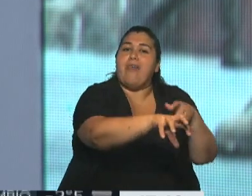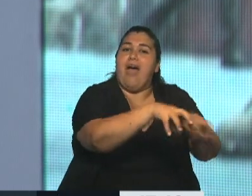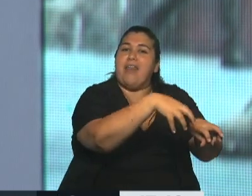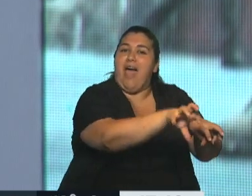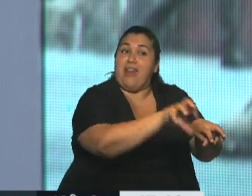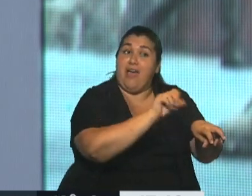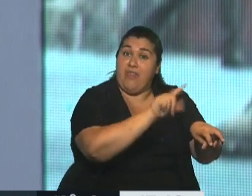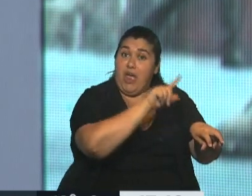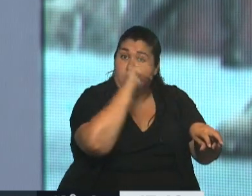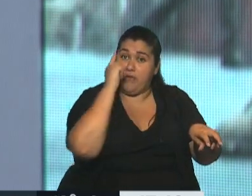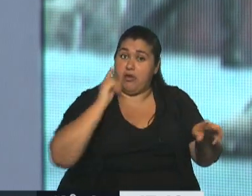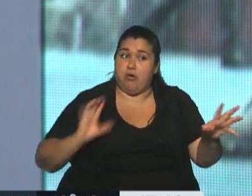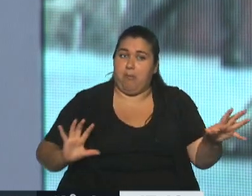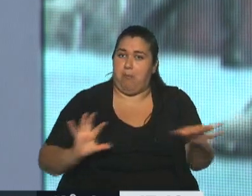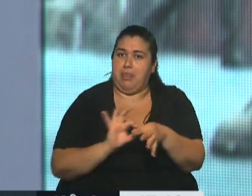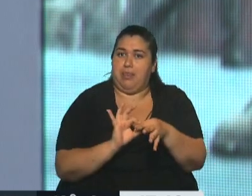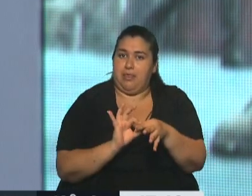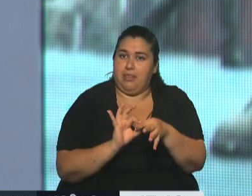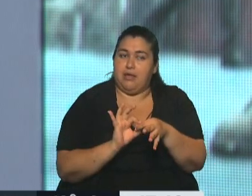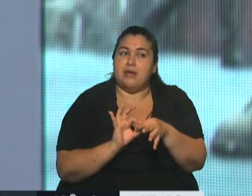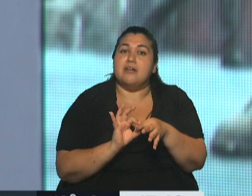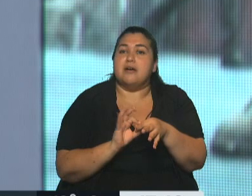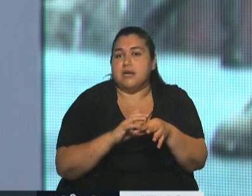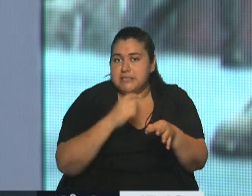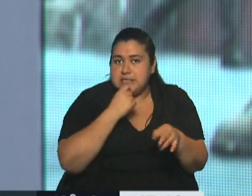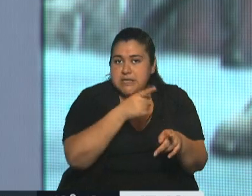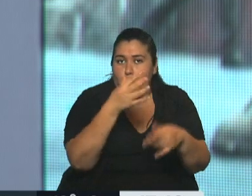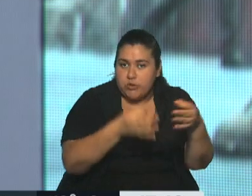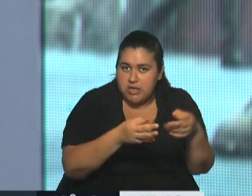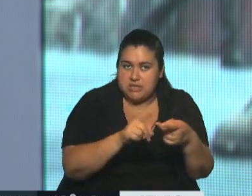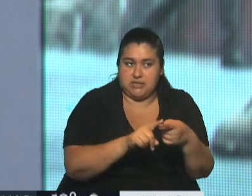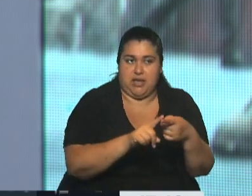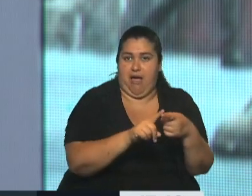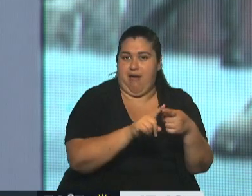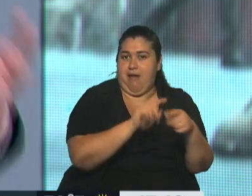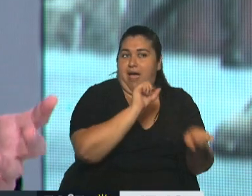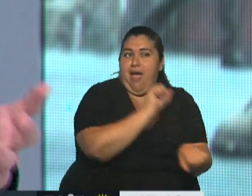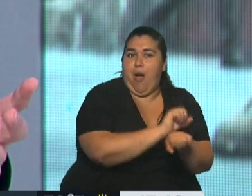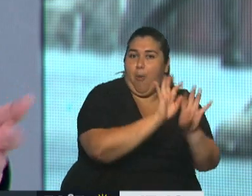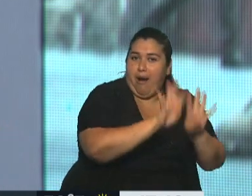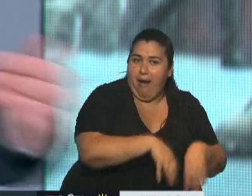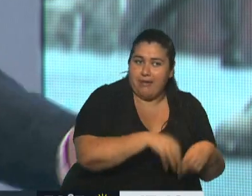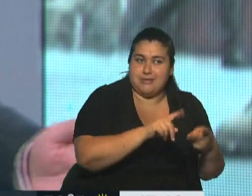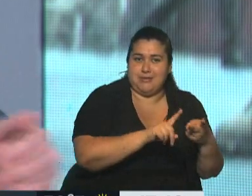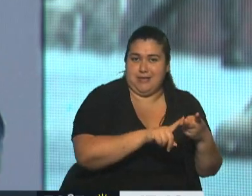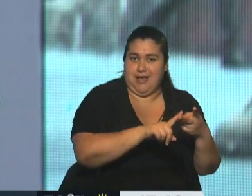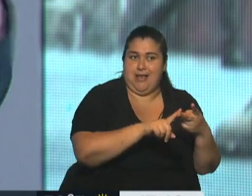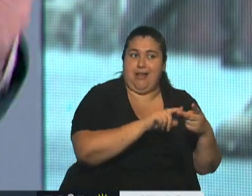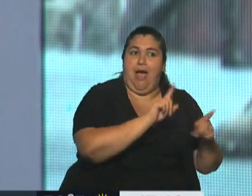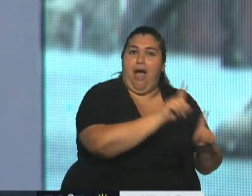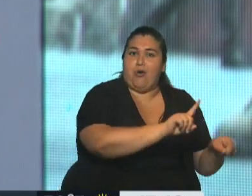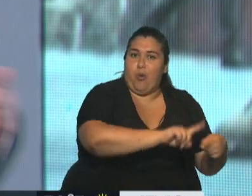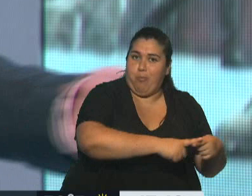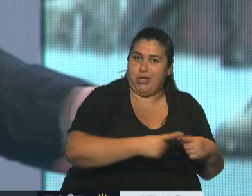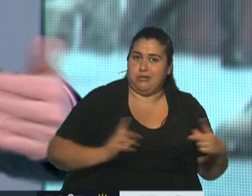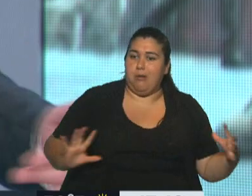fuertemente el Poder Judicial, claramente, todo lo que tiene que ver con el sistema, digamos, penitenciario y parte del Poder Político, como vimos en